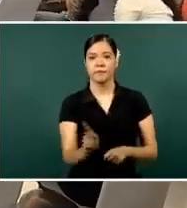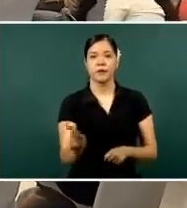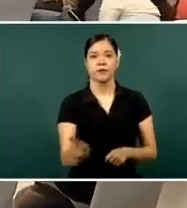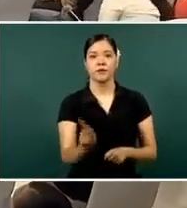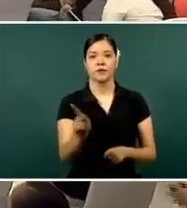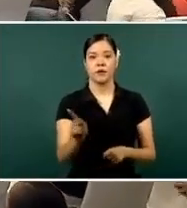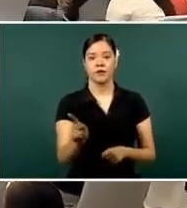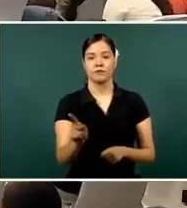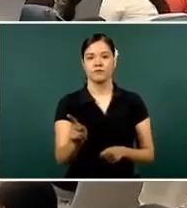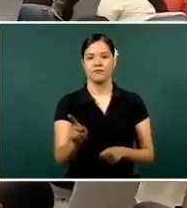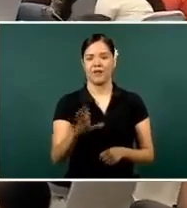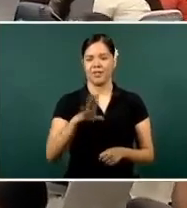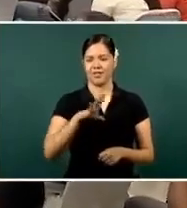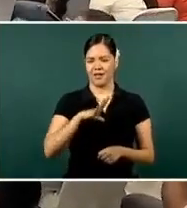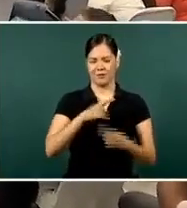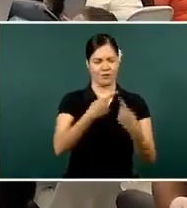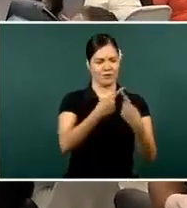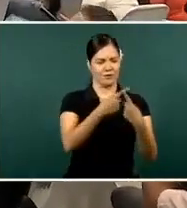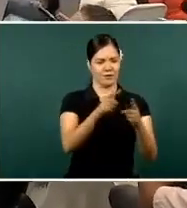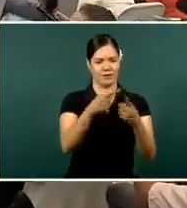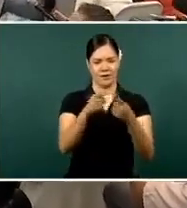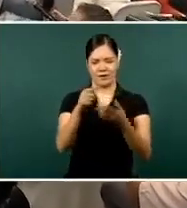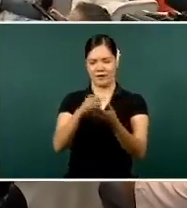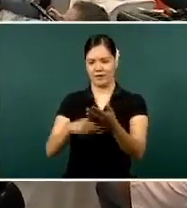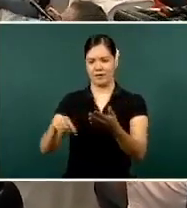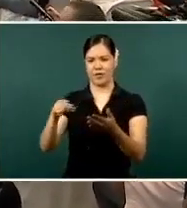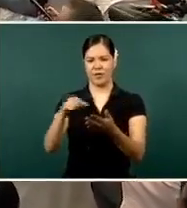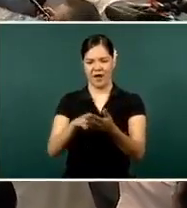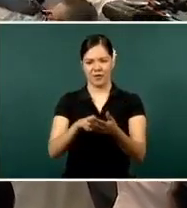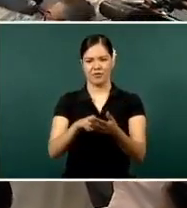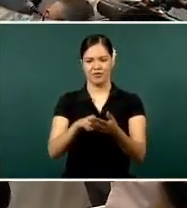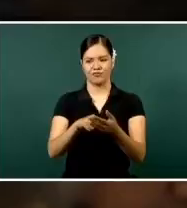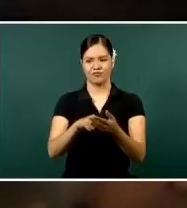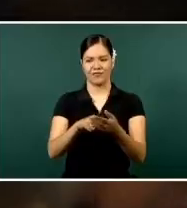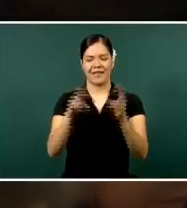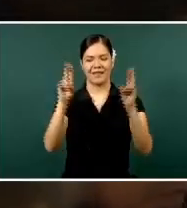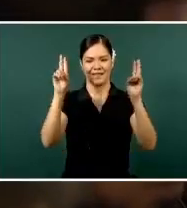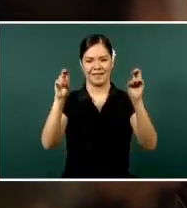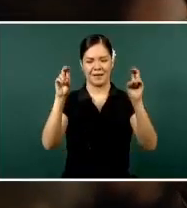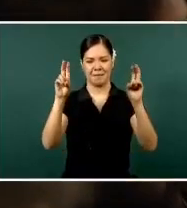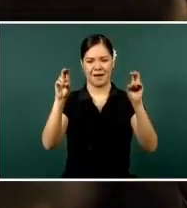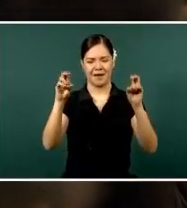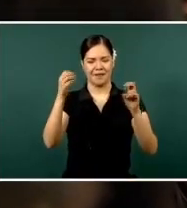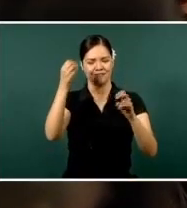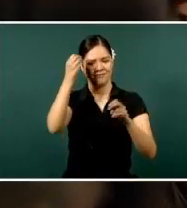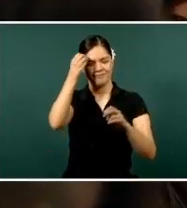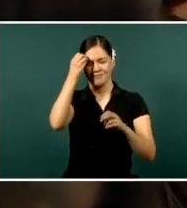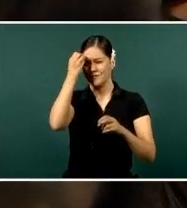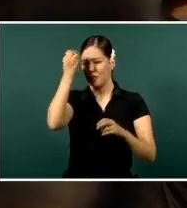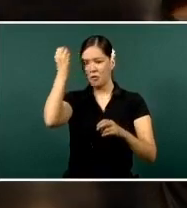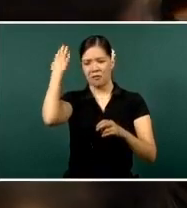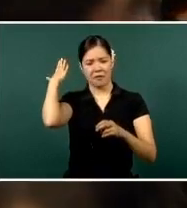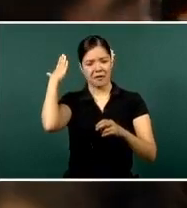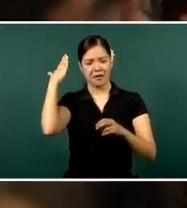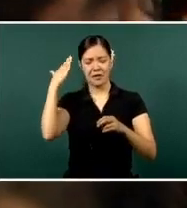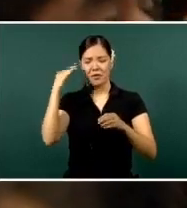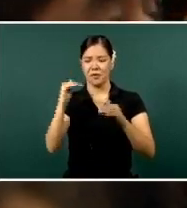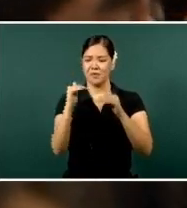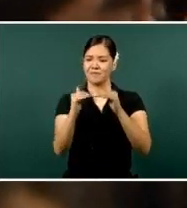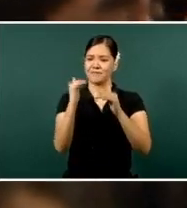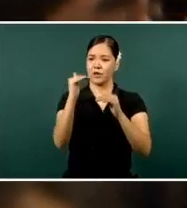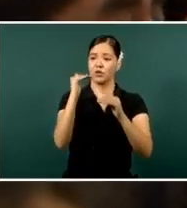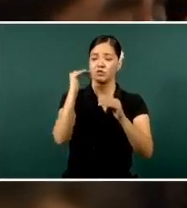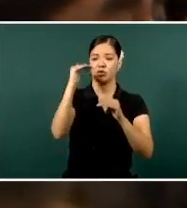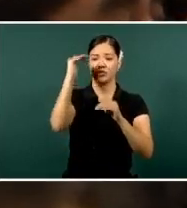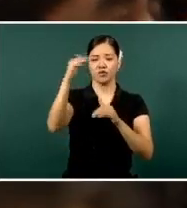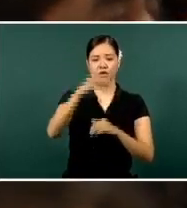los sectores que aquí se han manifestado en un tema de olvido, desde el sector de la construcción, el sector del campo, el